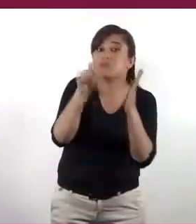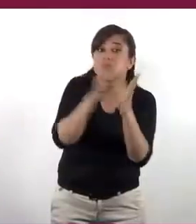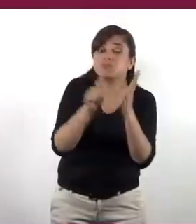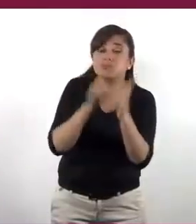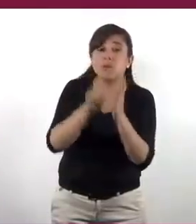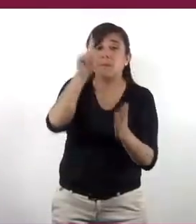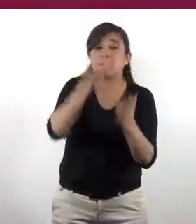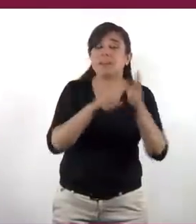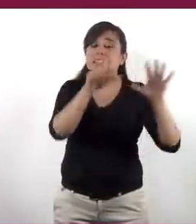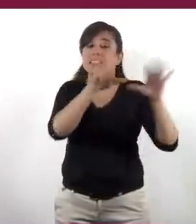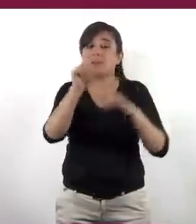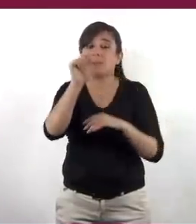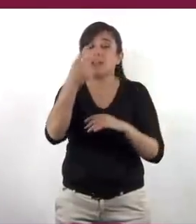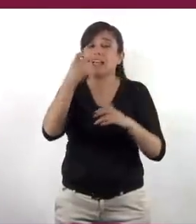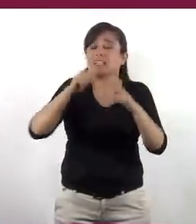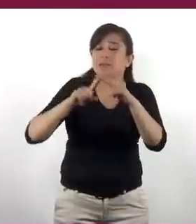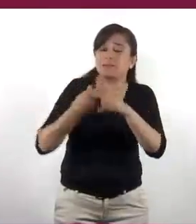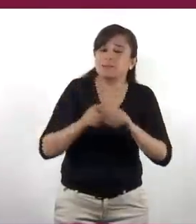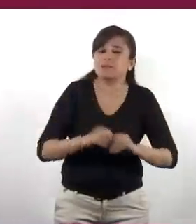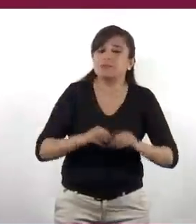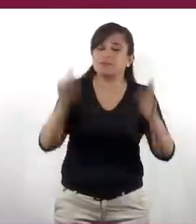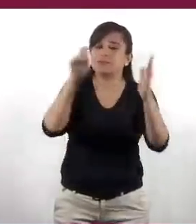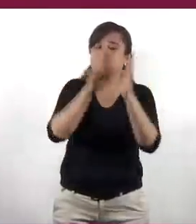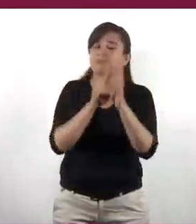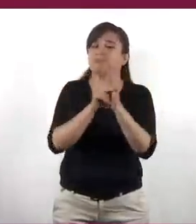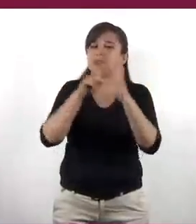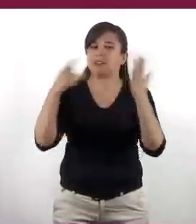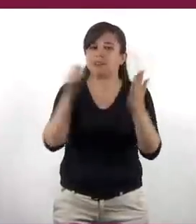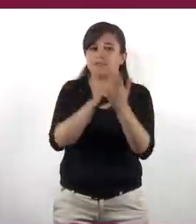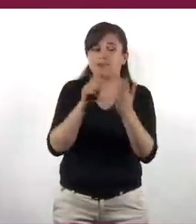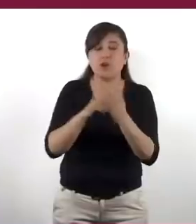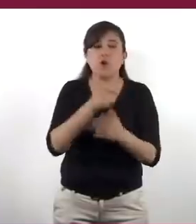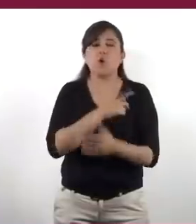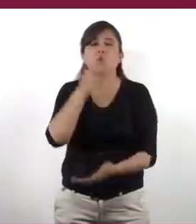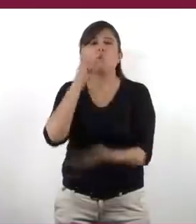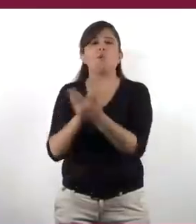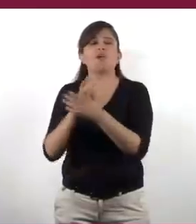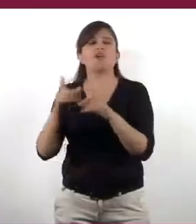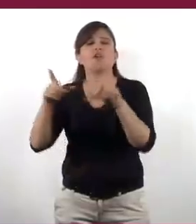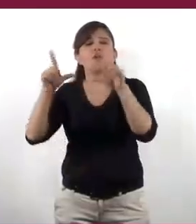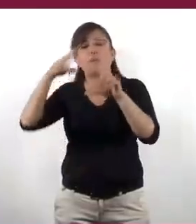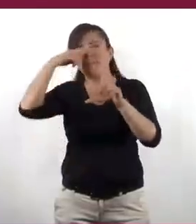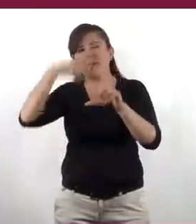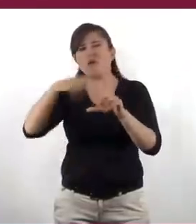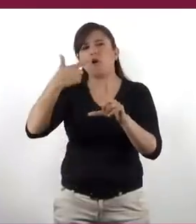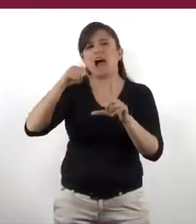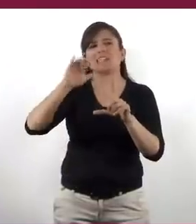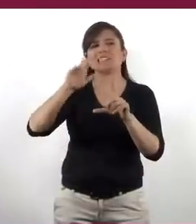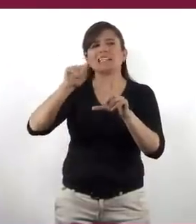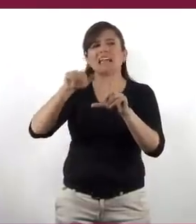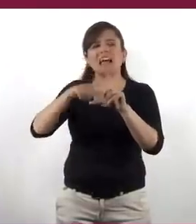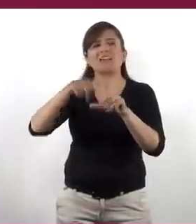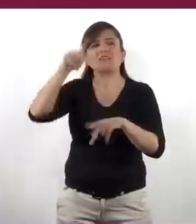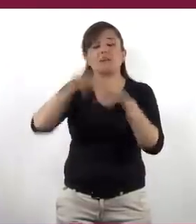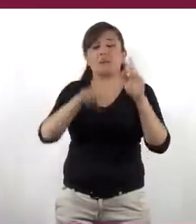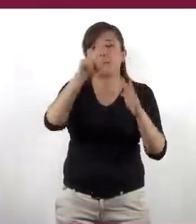desde 1722, pero solamente la Gaceta de México logró aparecer ininterrumpidamente